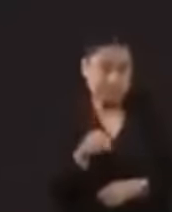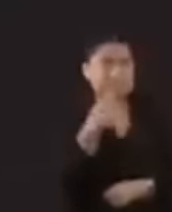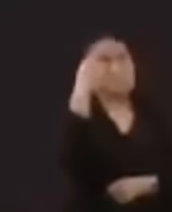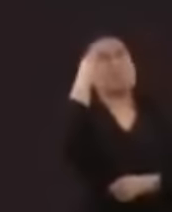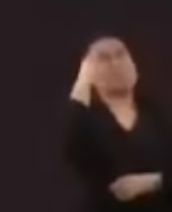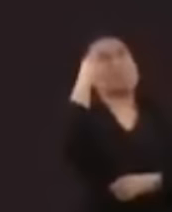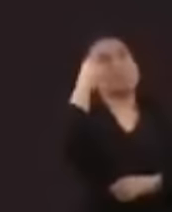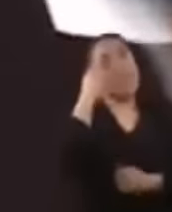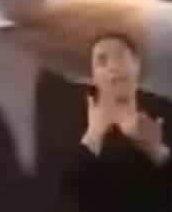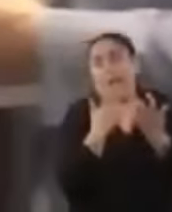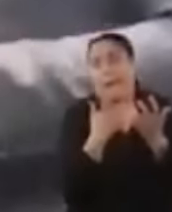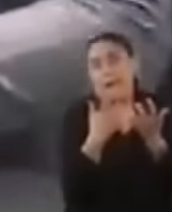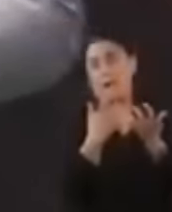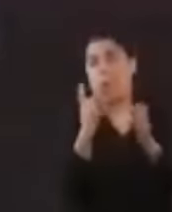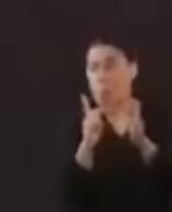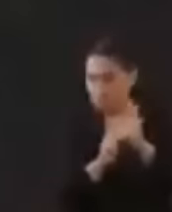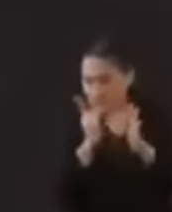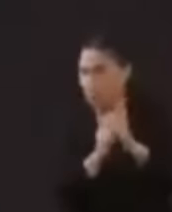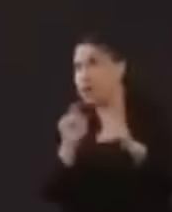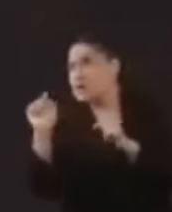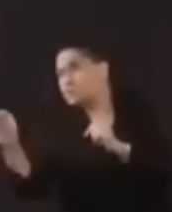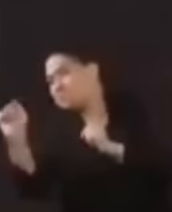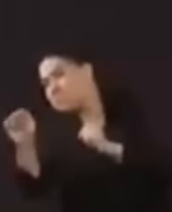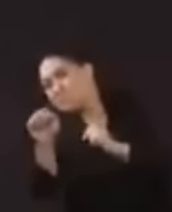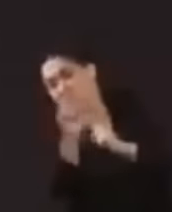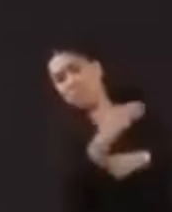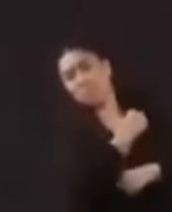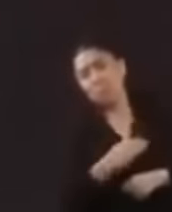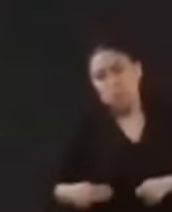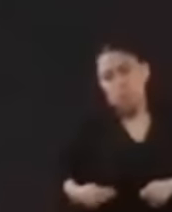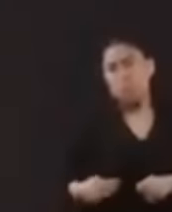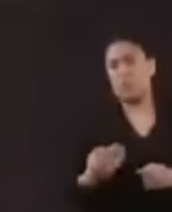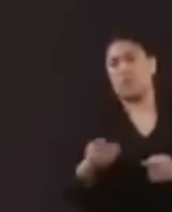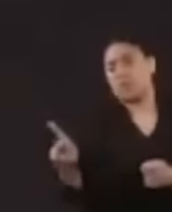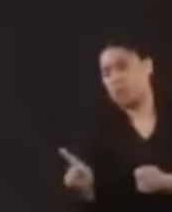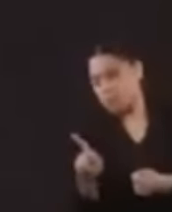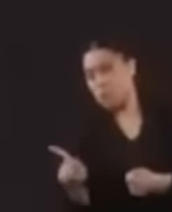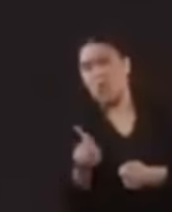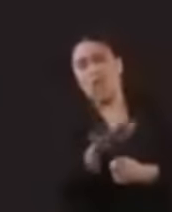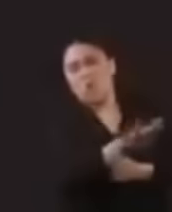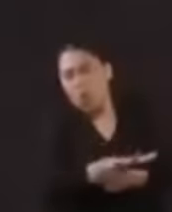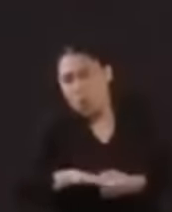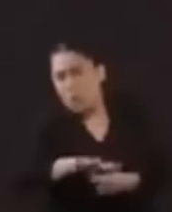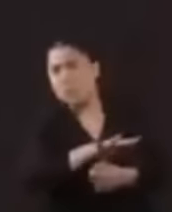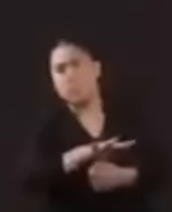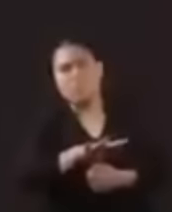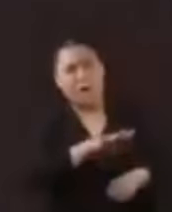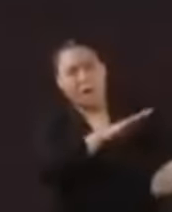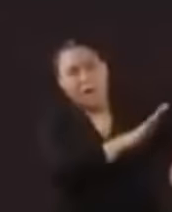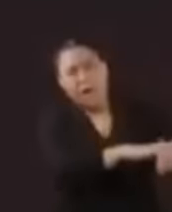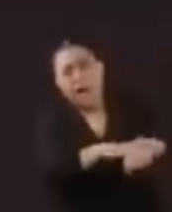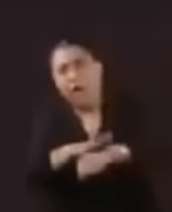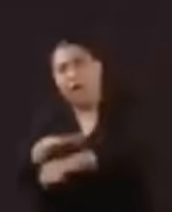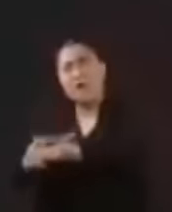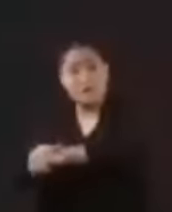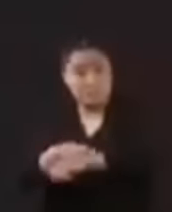misión: regresar a los distritos, a los municipios, a los ejidos, a las colonias, a decir y a recordar que